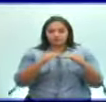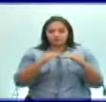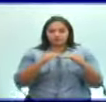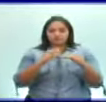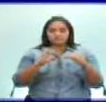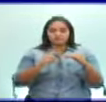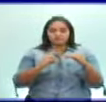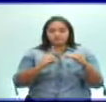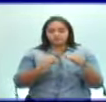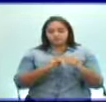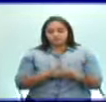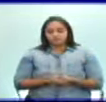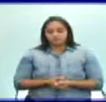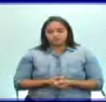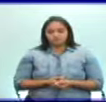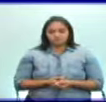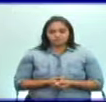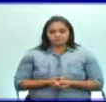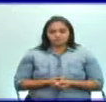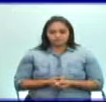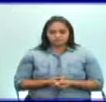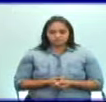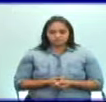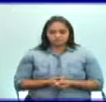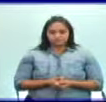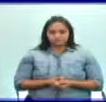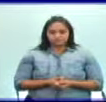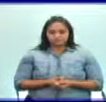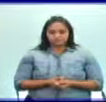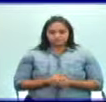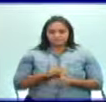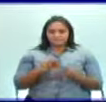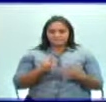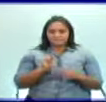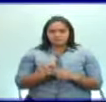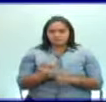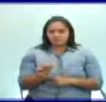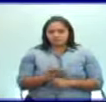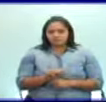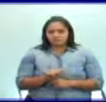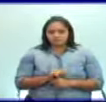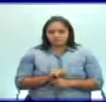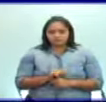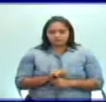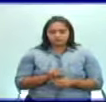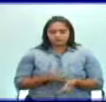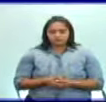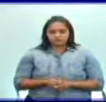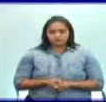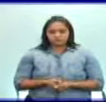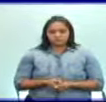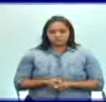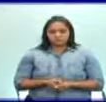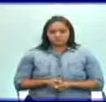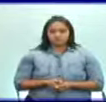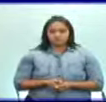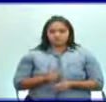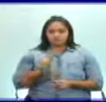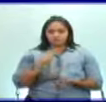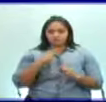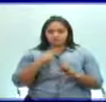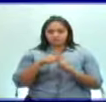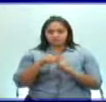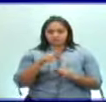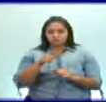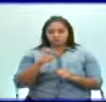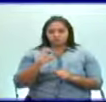el desplazamiento en el eje Y sucede lo mismo. Miren bien. La asíntota, si es positiva, la ecuación del valor de